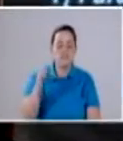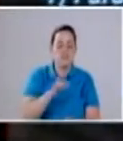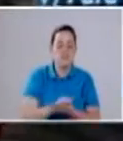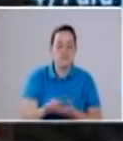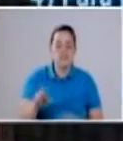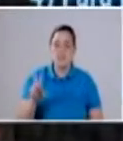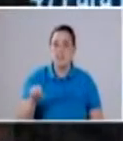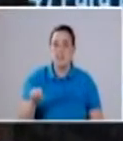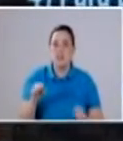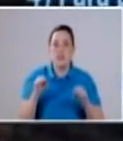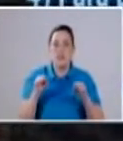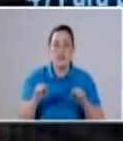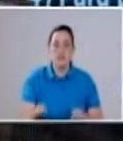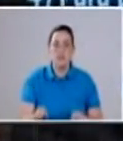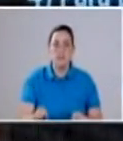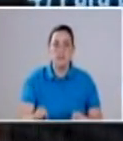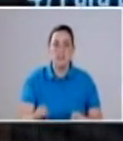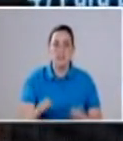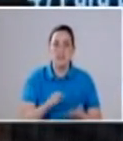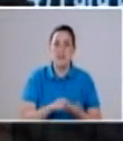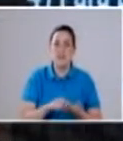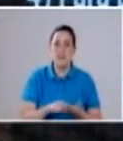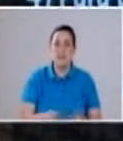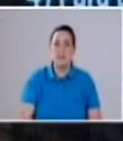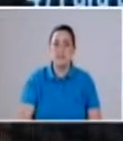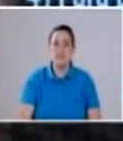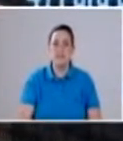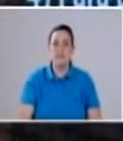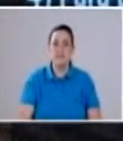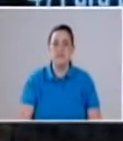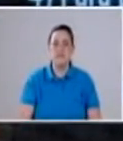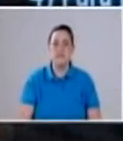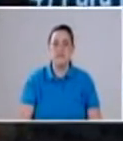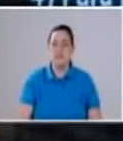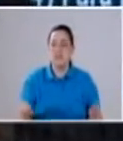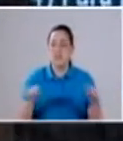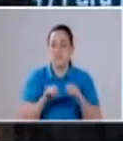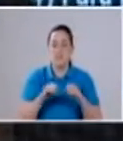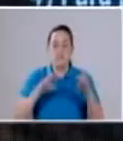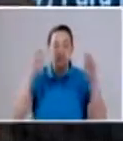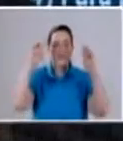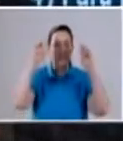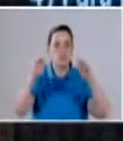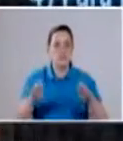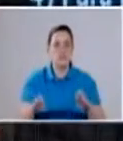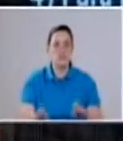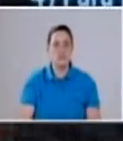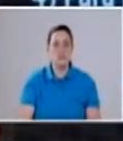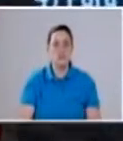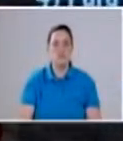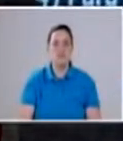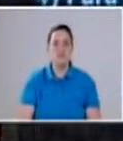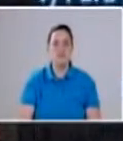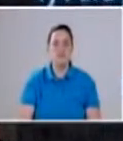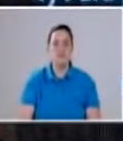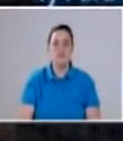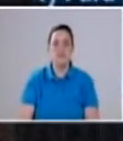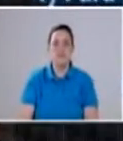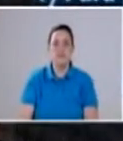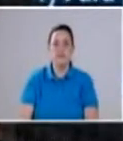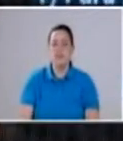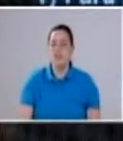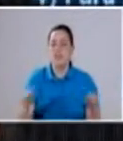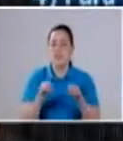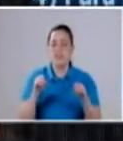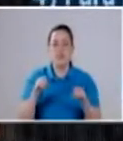puede sustituir nada, no la puede sustituir ningún psicólogo, no la puede sustituir ningún consejero, no la puede sustituir ningún